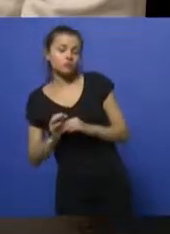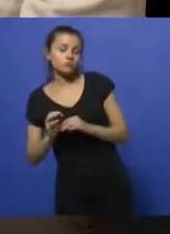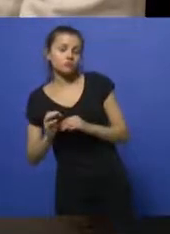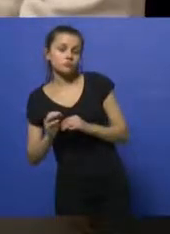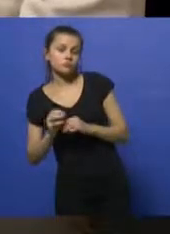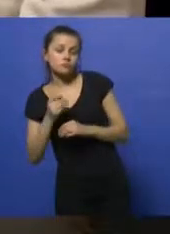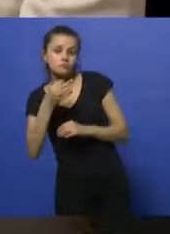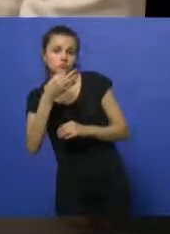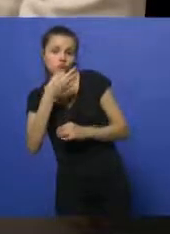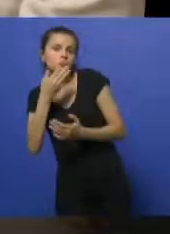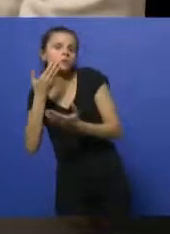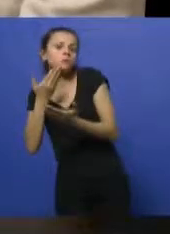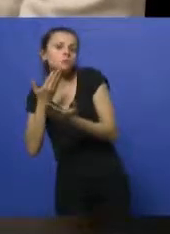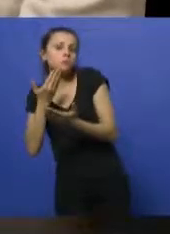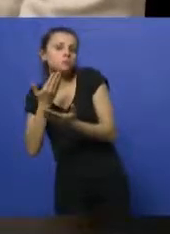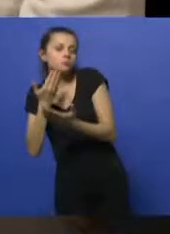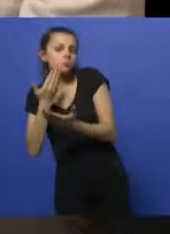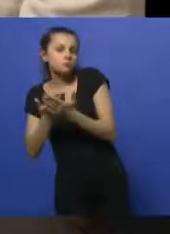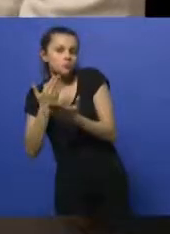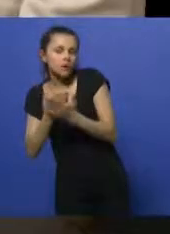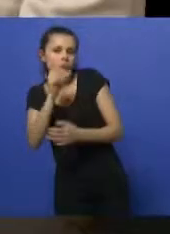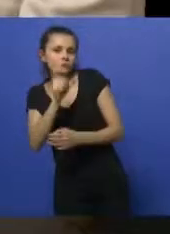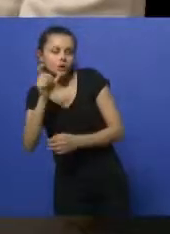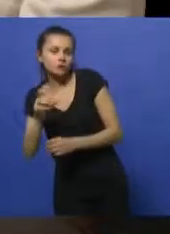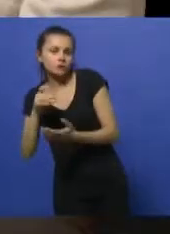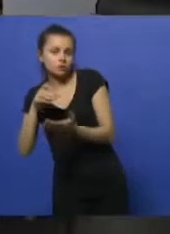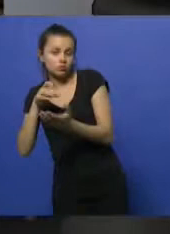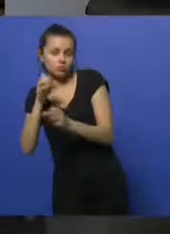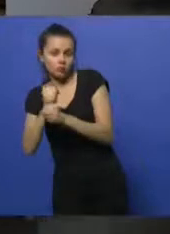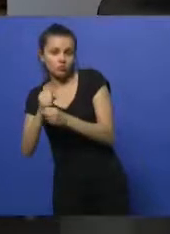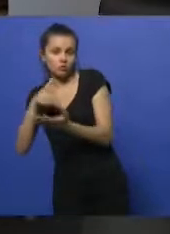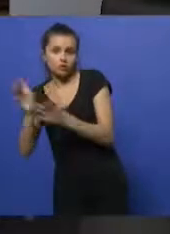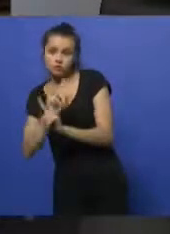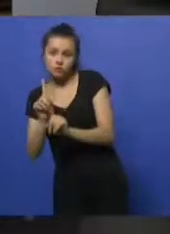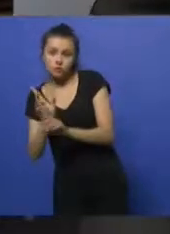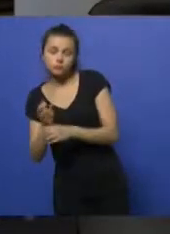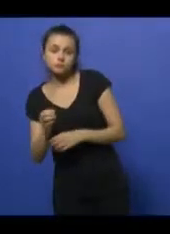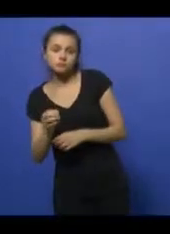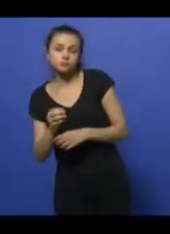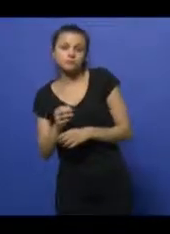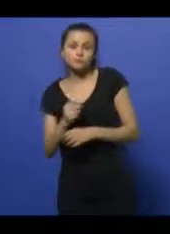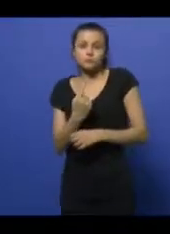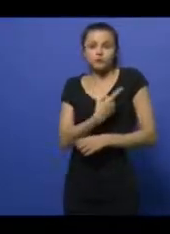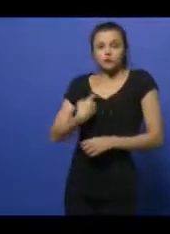ejemplo, hacer algún pedido de que no echen más trabajadores. Bueno,